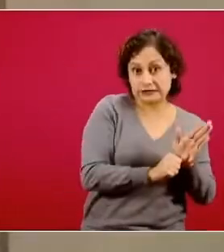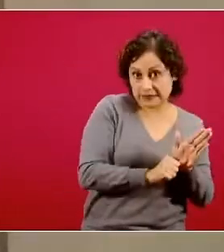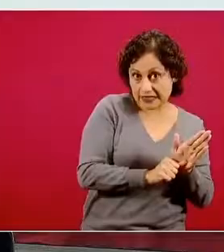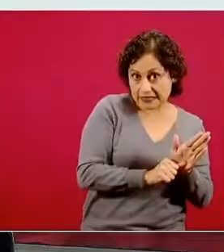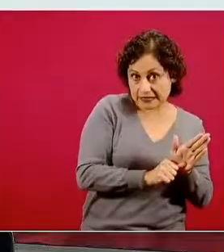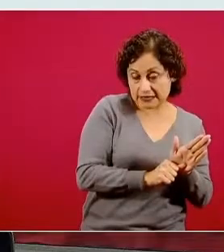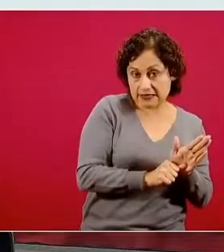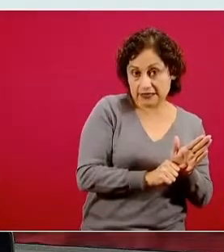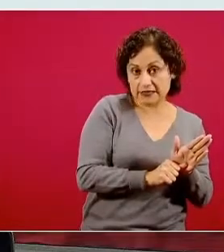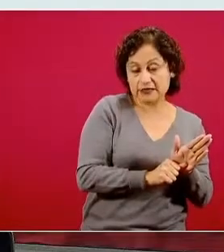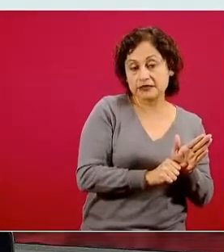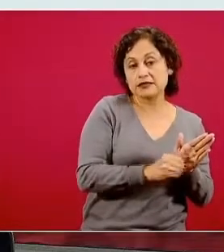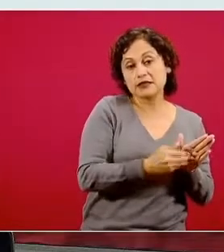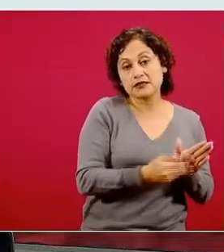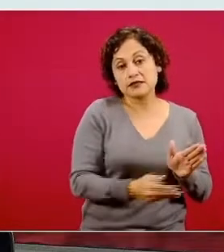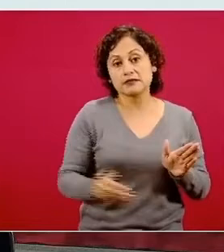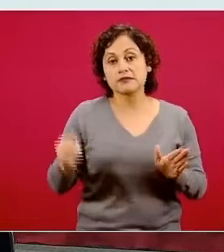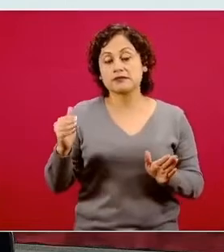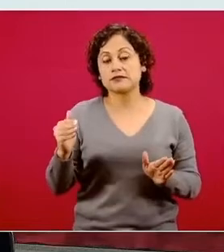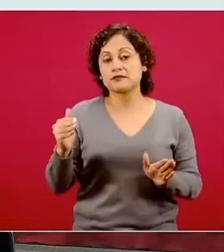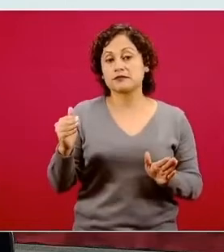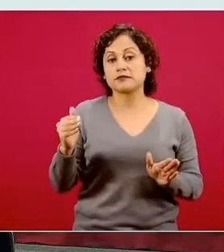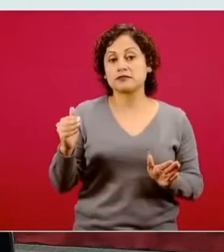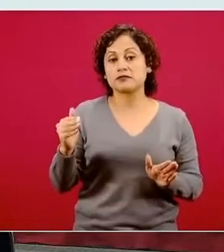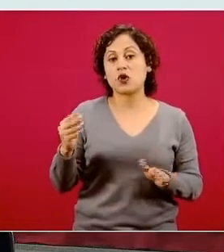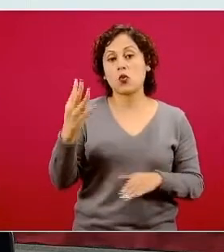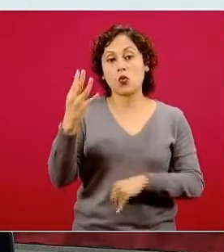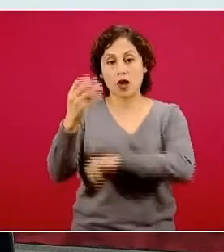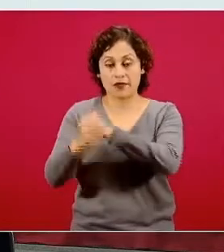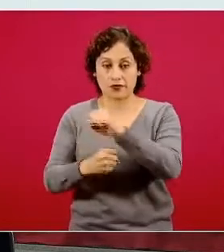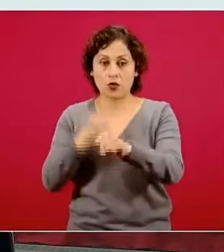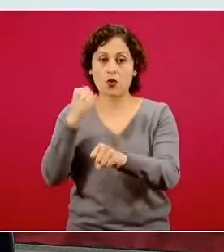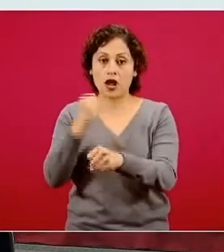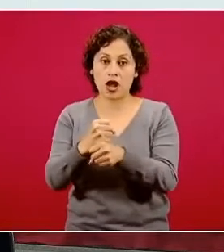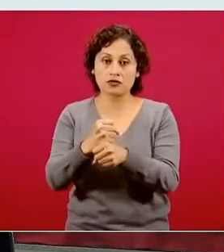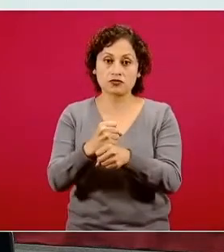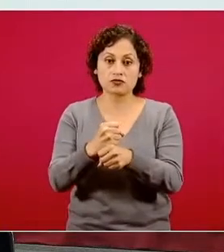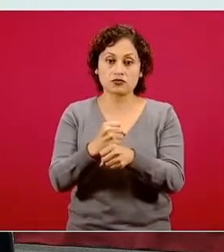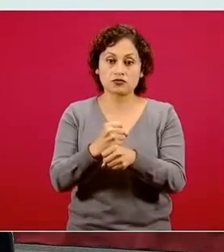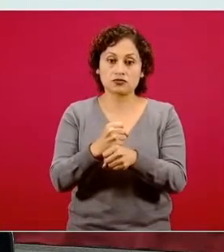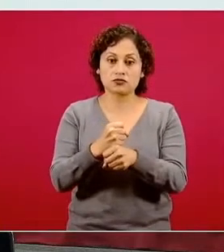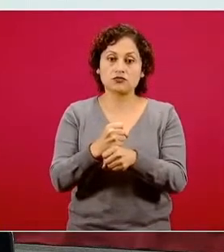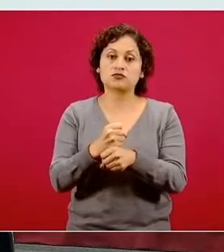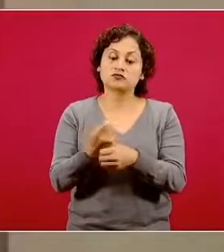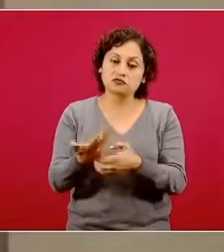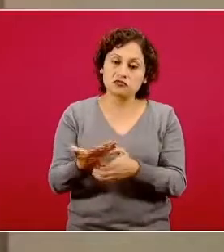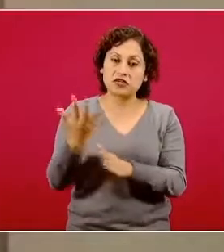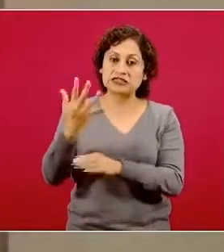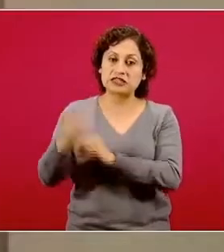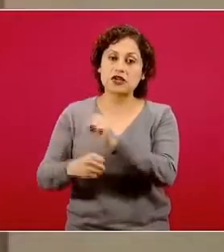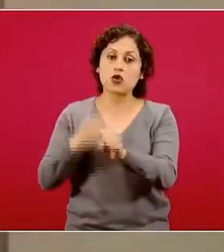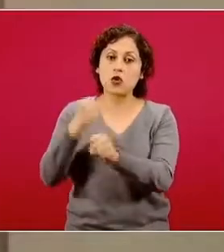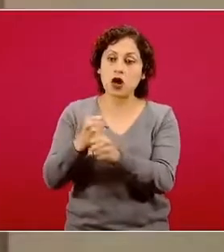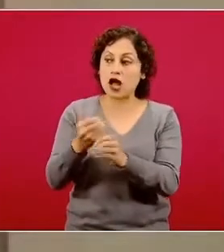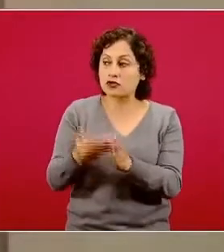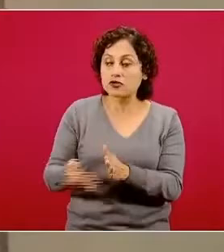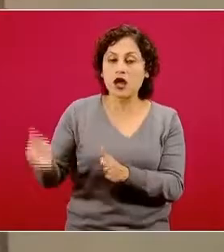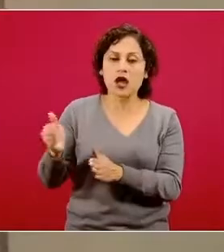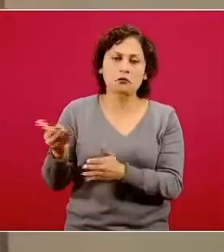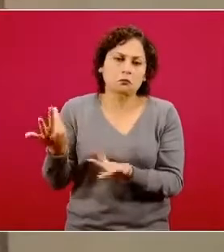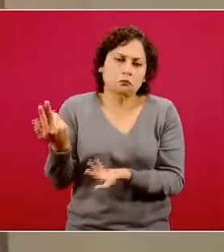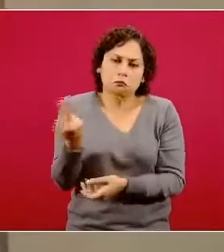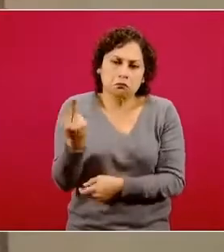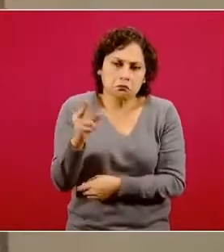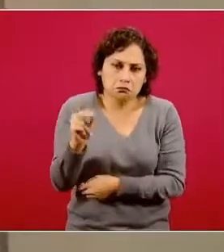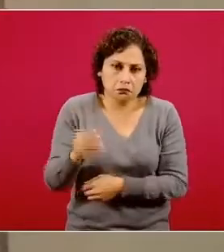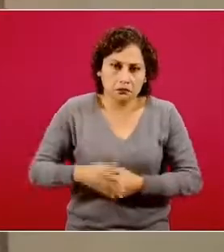niñas entre 6 meses y 4 años cumplidos, es decir, a partir de los 5 años ya no se les aplica